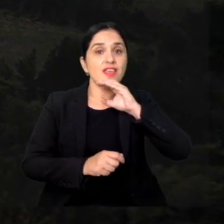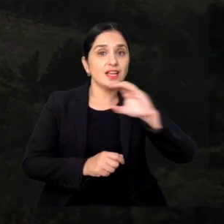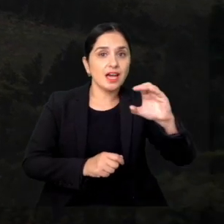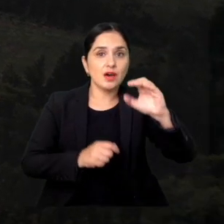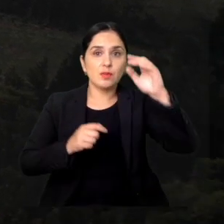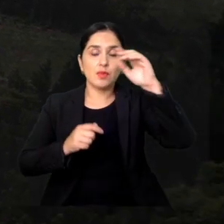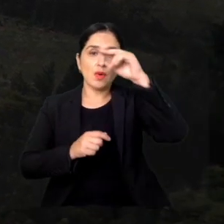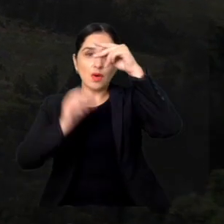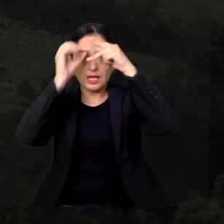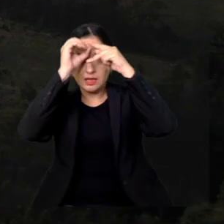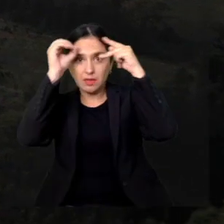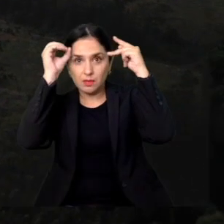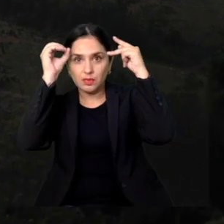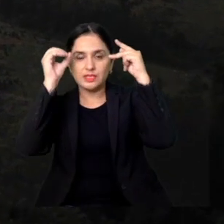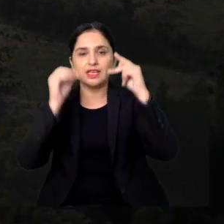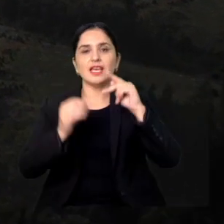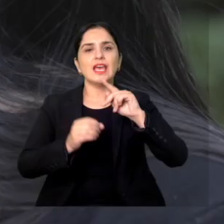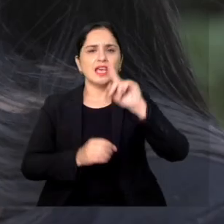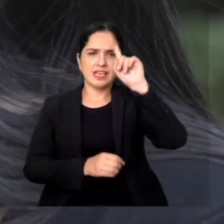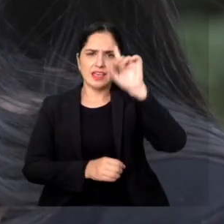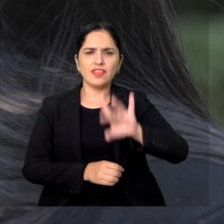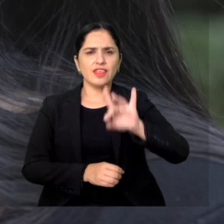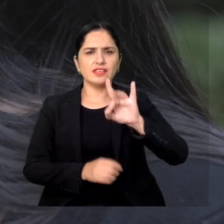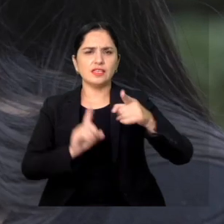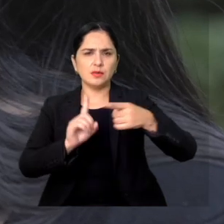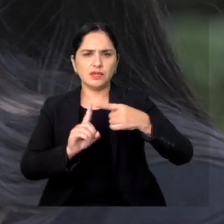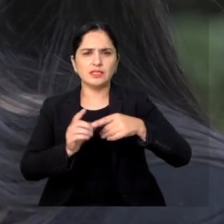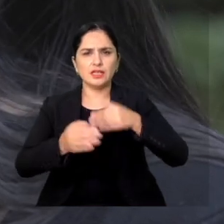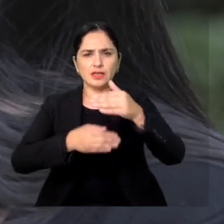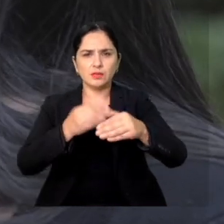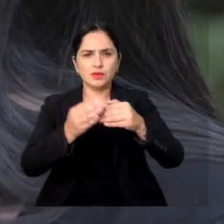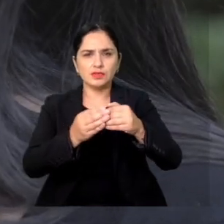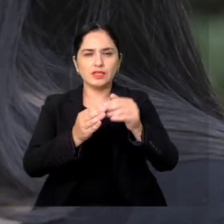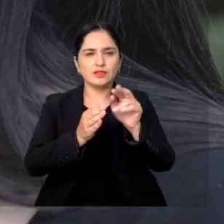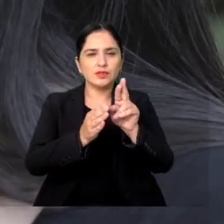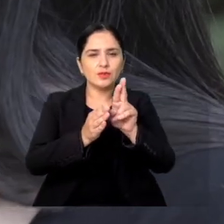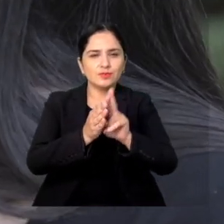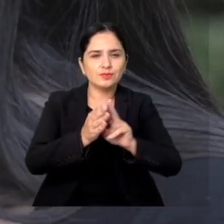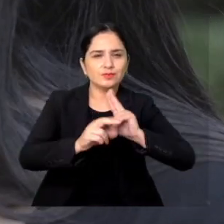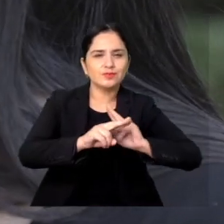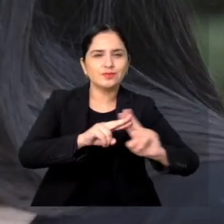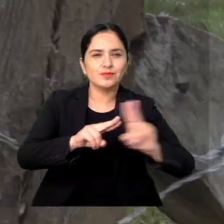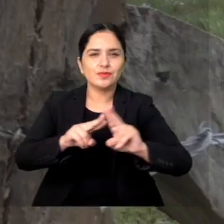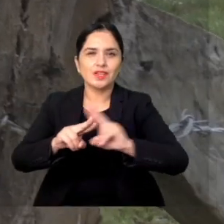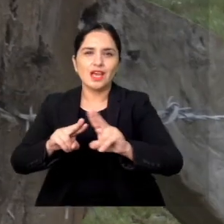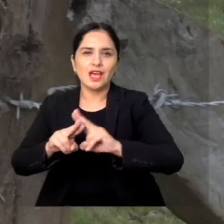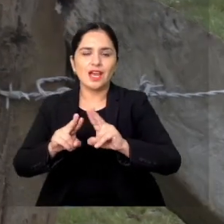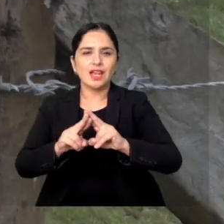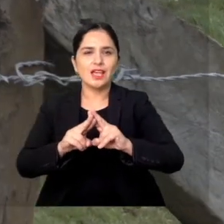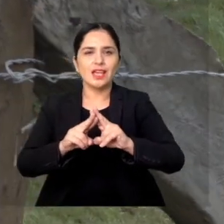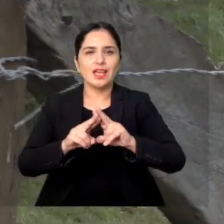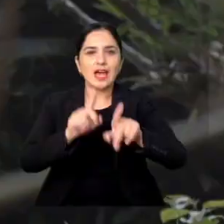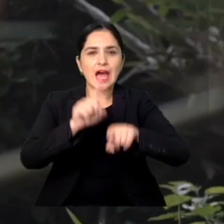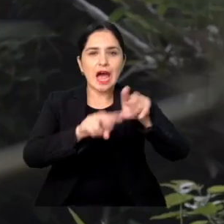campesinas y mapuche lafkenche, que deciden participar de este proceso de restauración agroecológica,